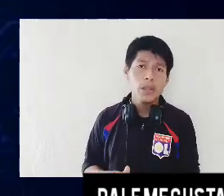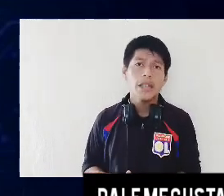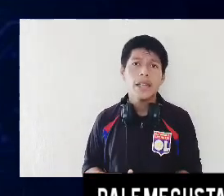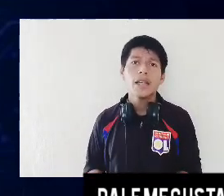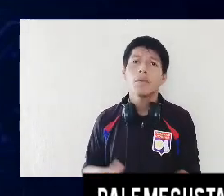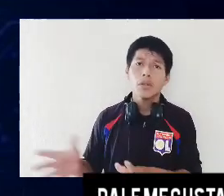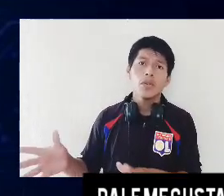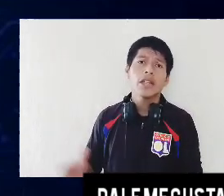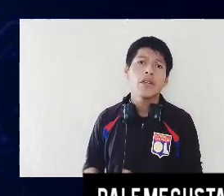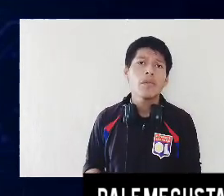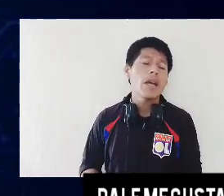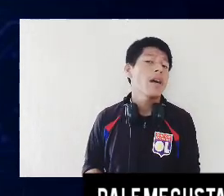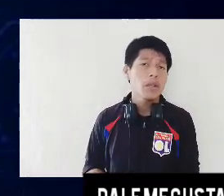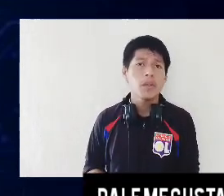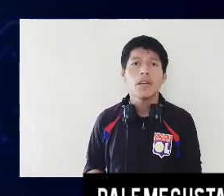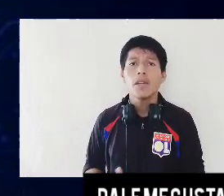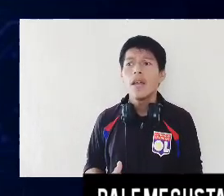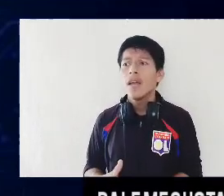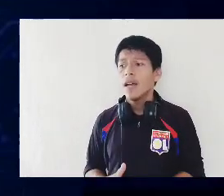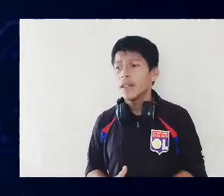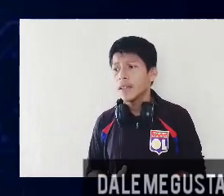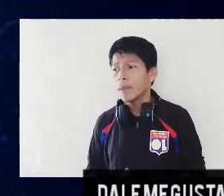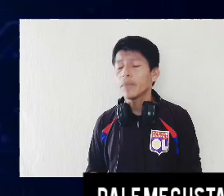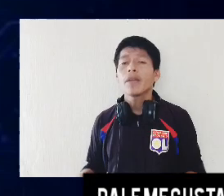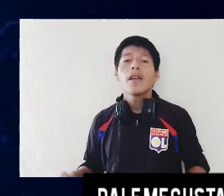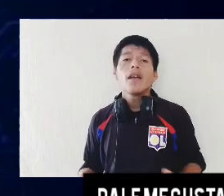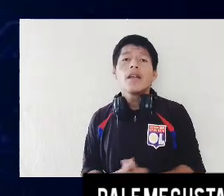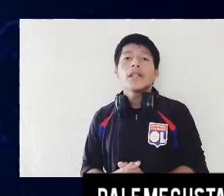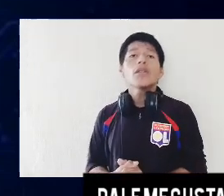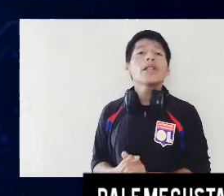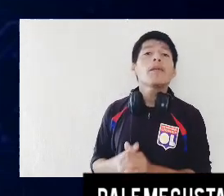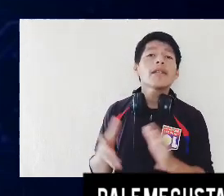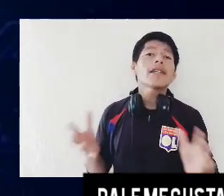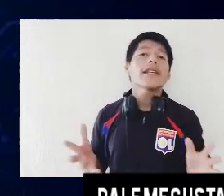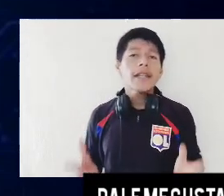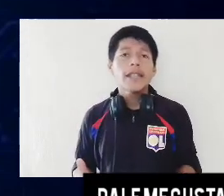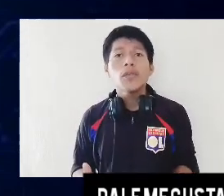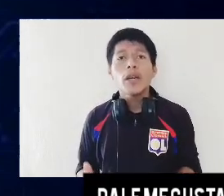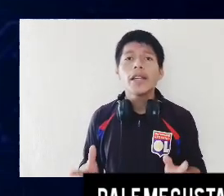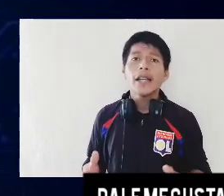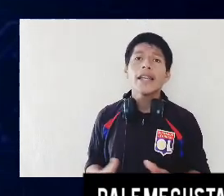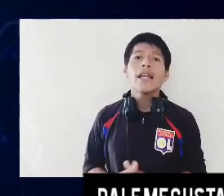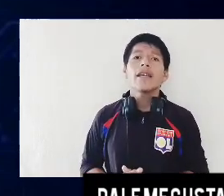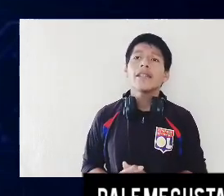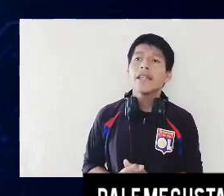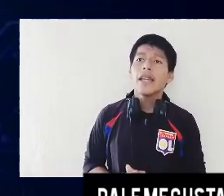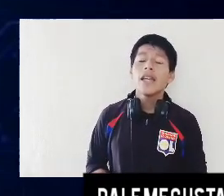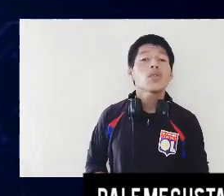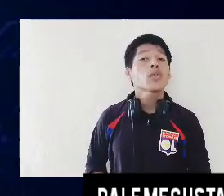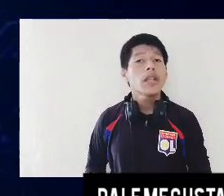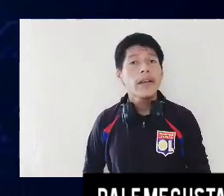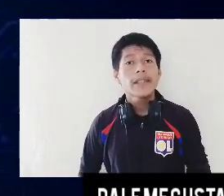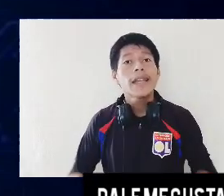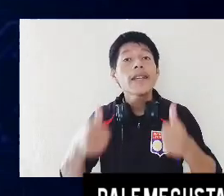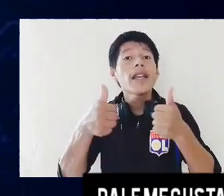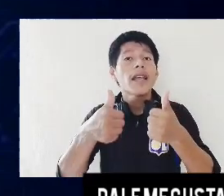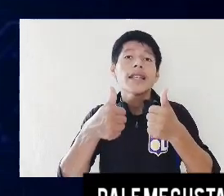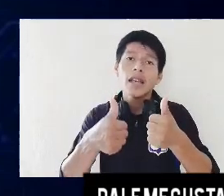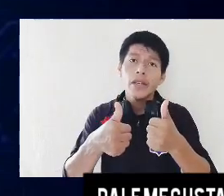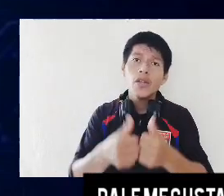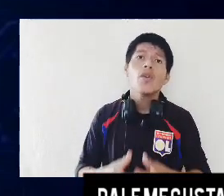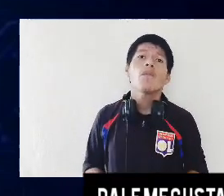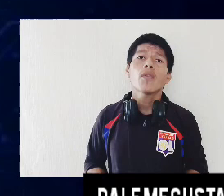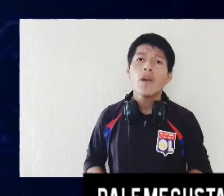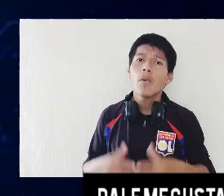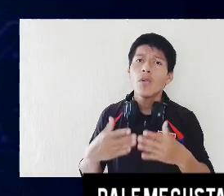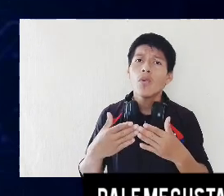muy fijo en el canal, por eso lo he tenido abandonado. Así es, bueno. Señores, vamos a seguir creciendo en el canal, suscríbanse, denle like